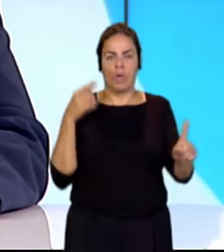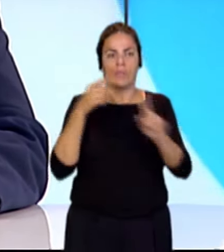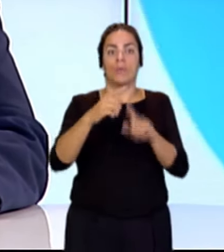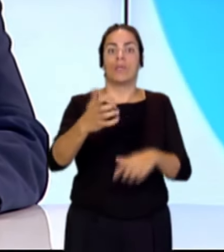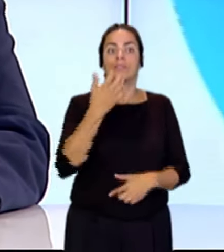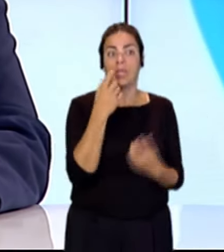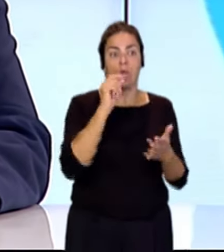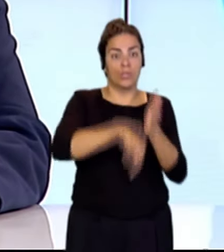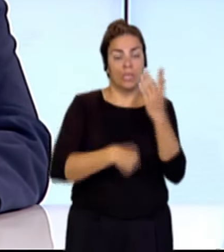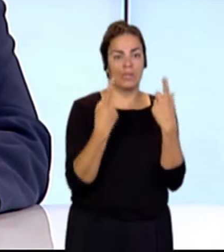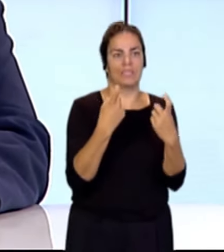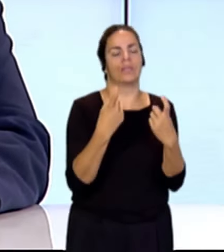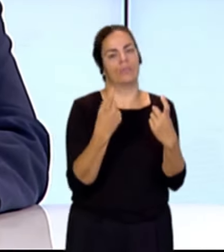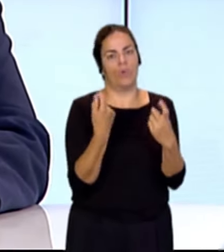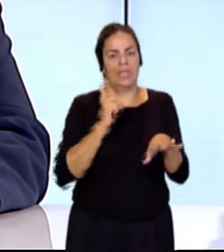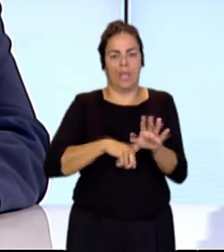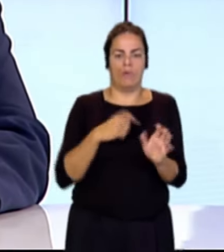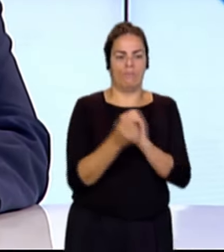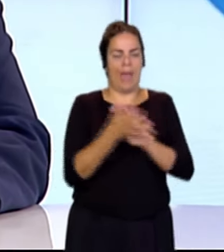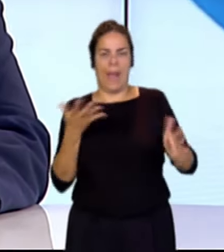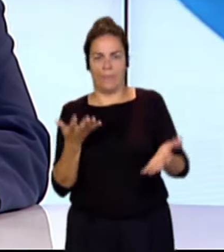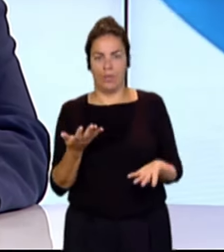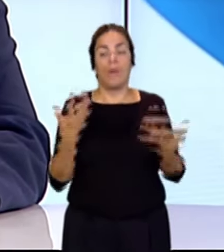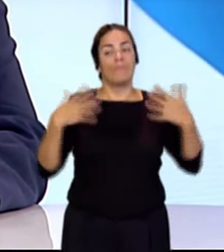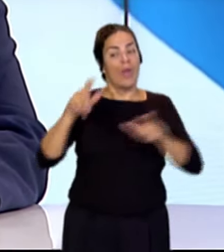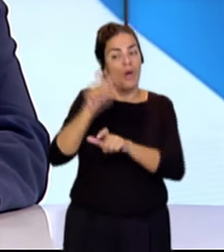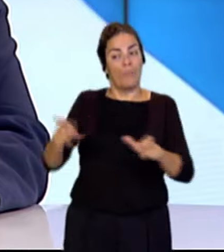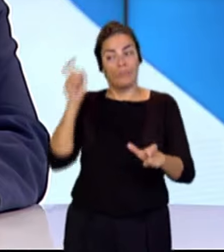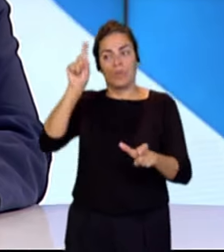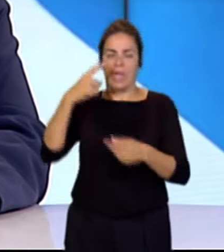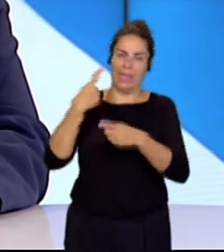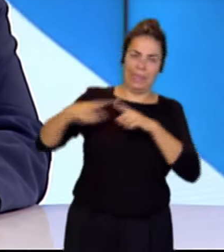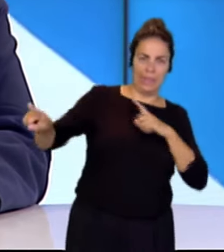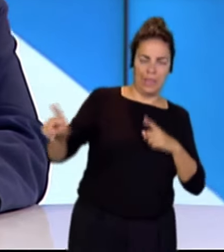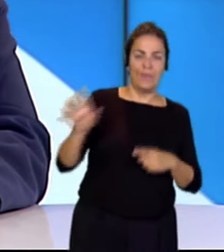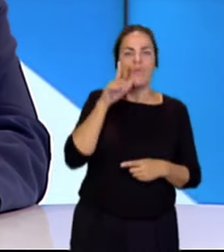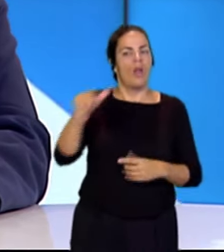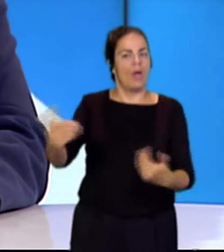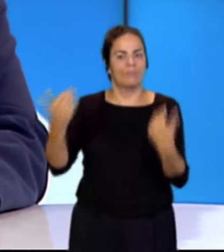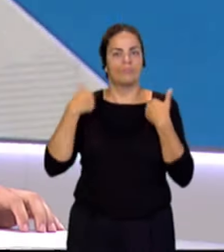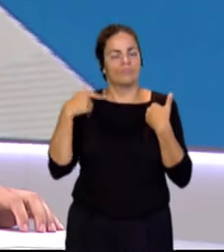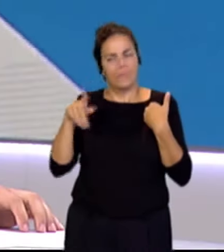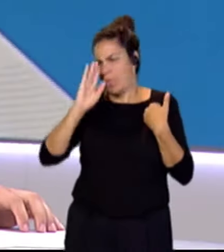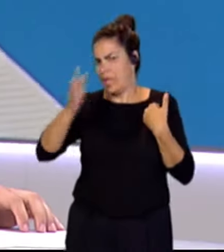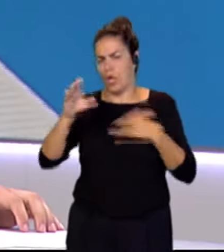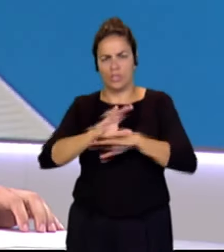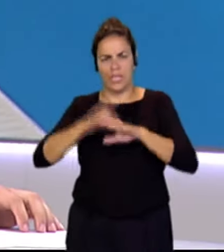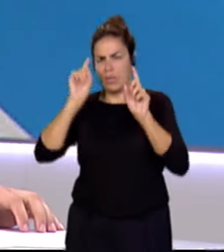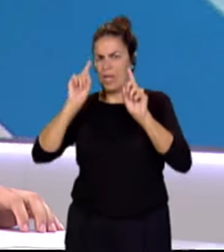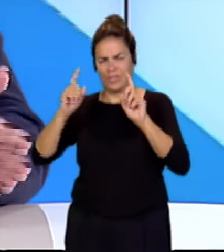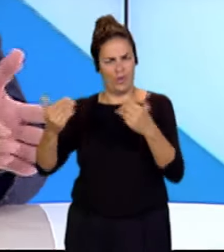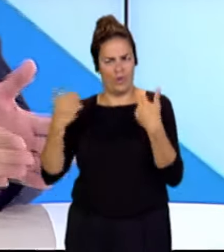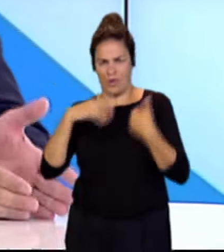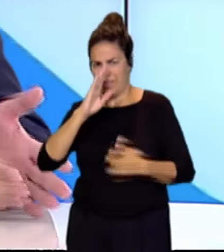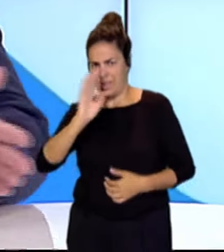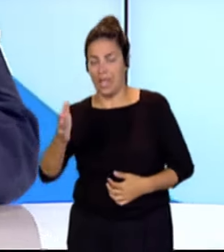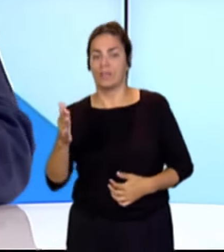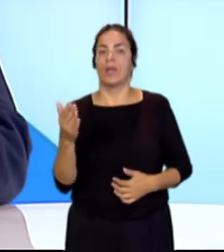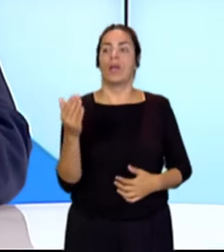contratar no pasa esto con el personal docente que la competencia es de la consejería en caso de el personal de